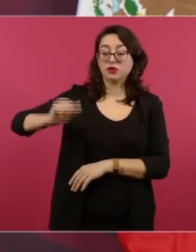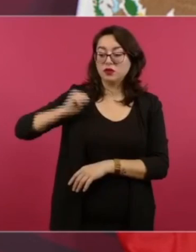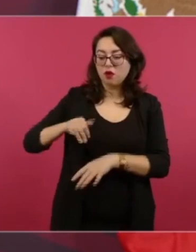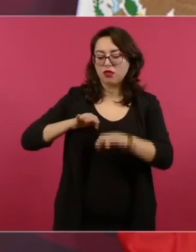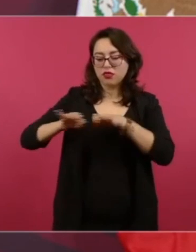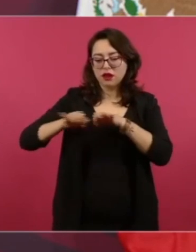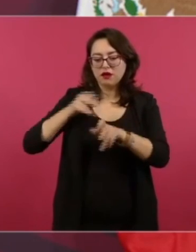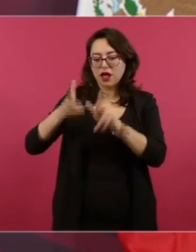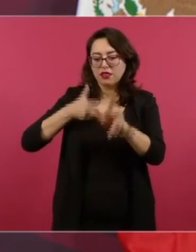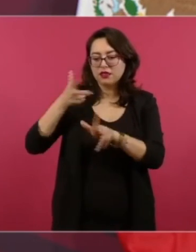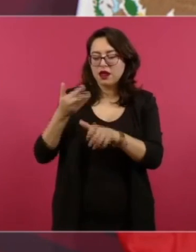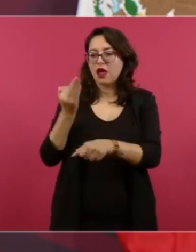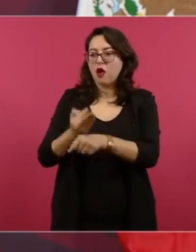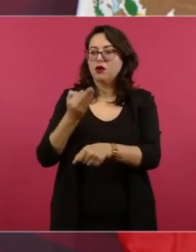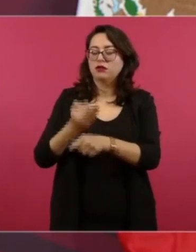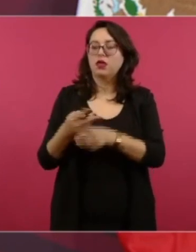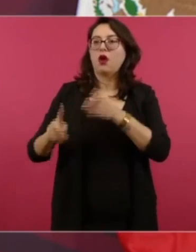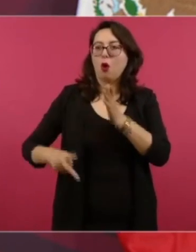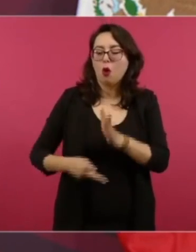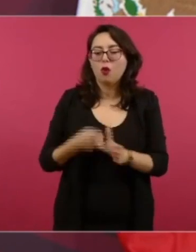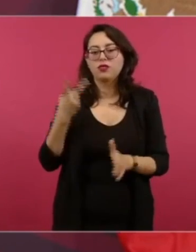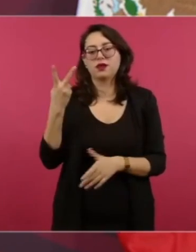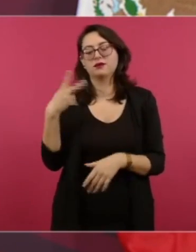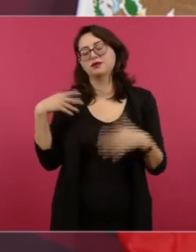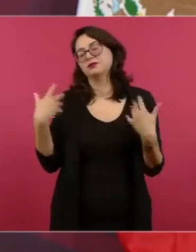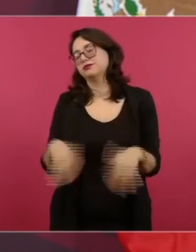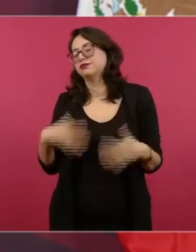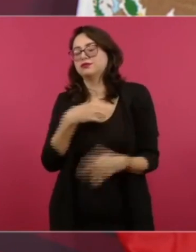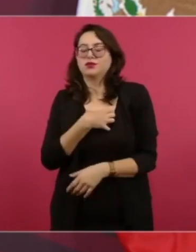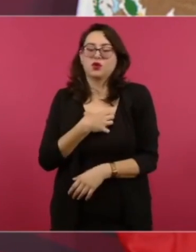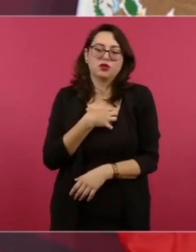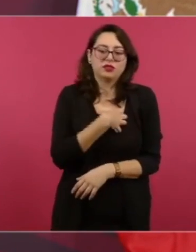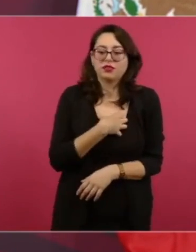familiares, como lo de ayer, de Mexicana.